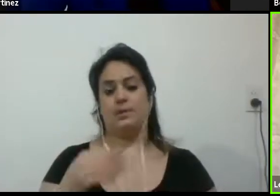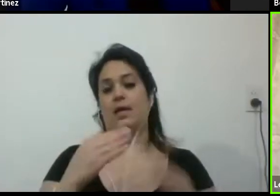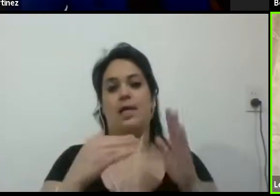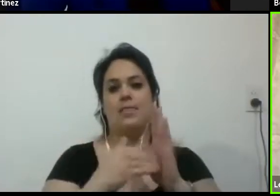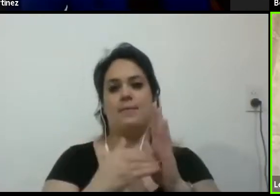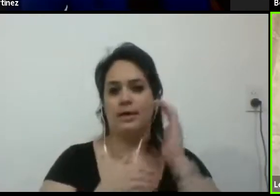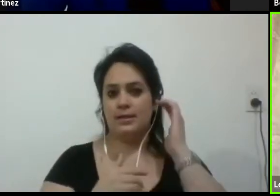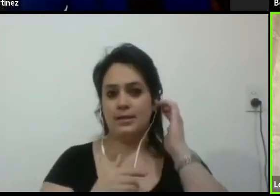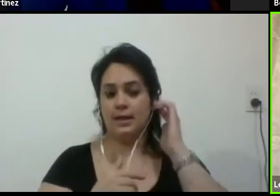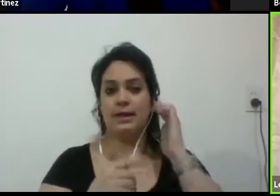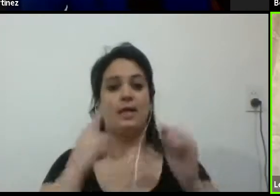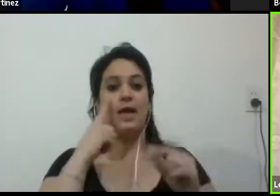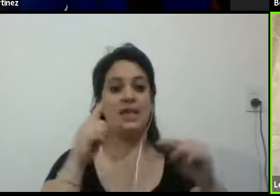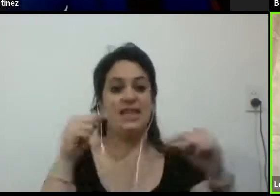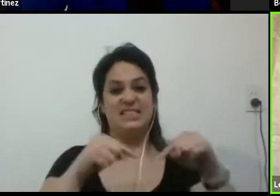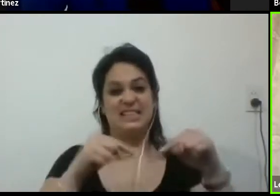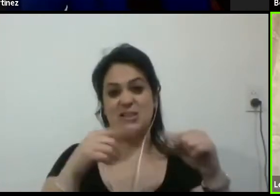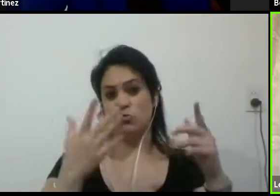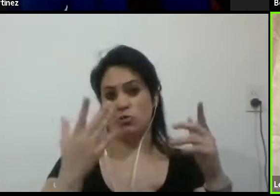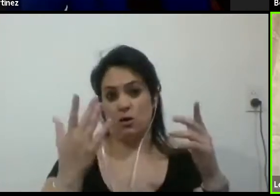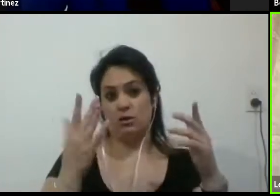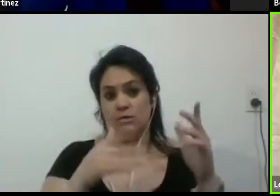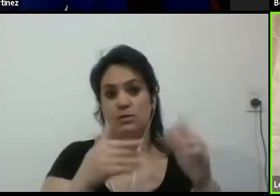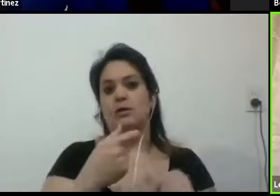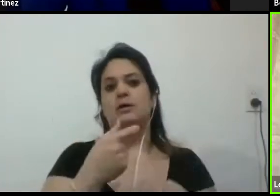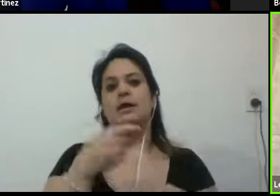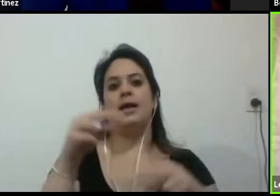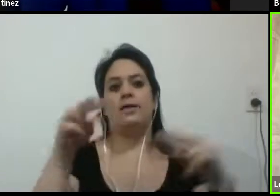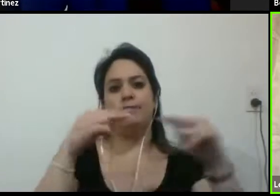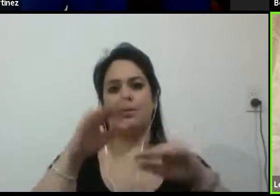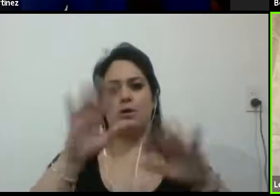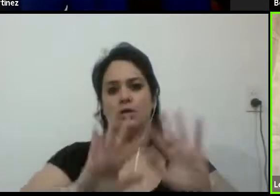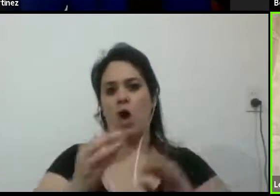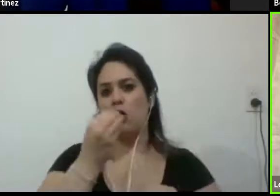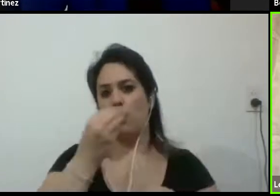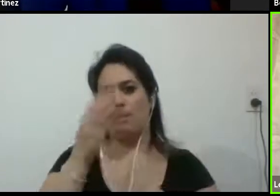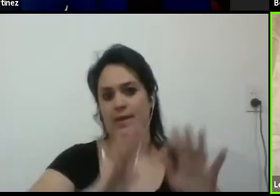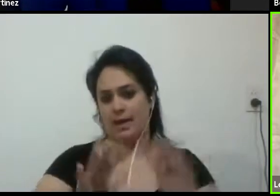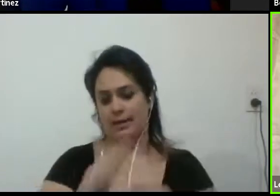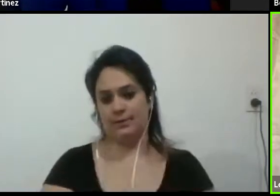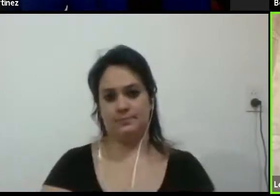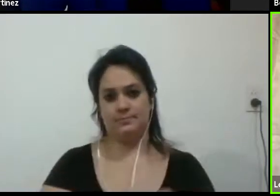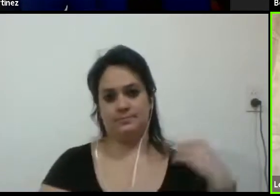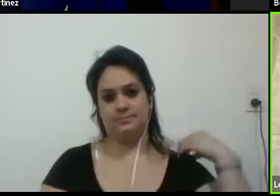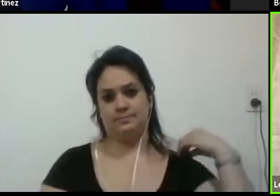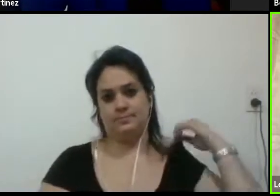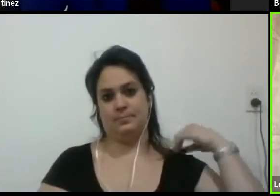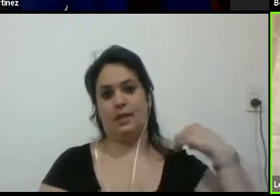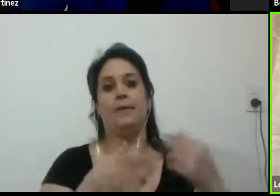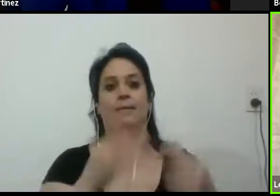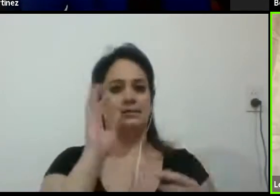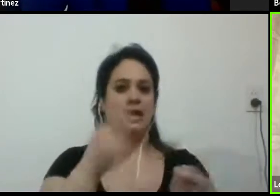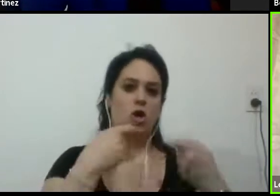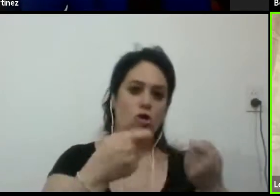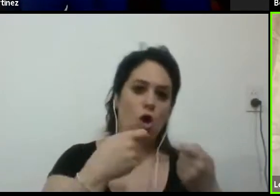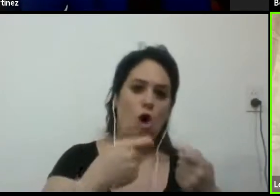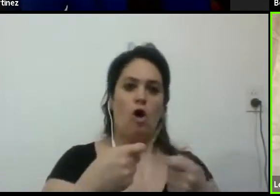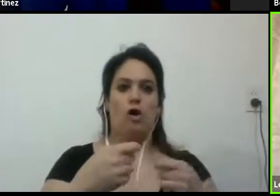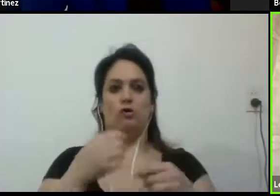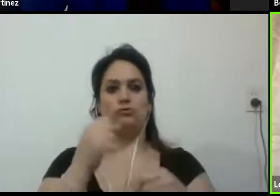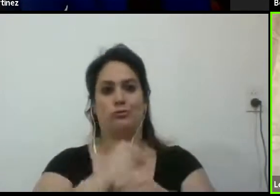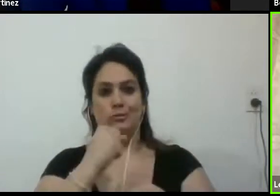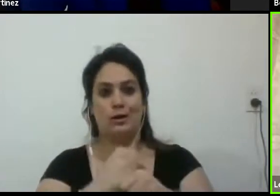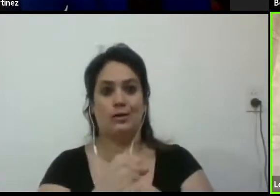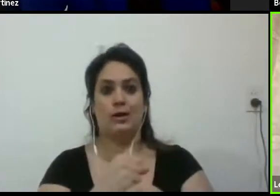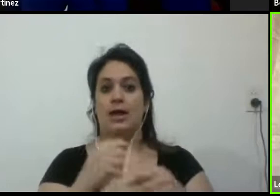establecimiento que elabore comida porque porque vamos a ver justamente coste o manipulación instrumentación